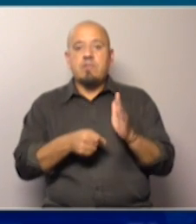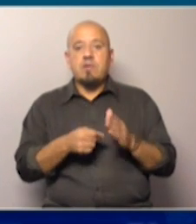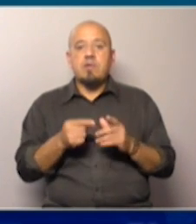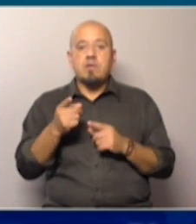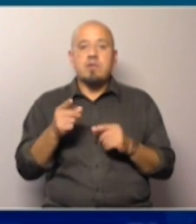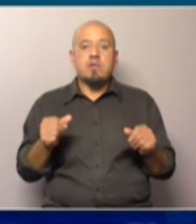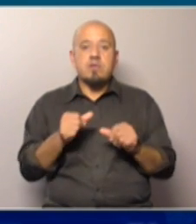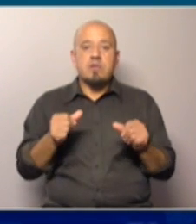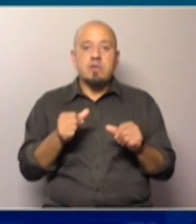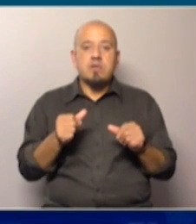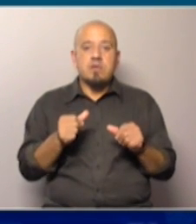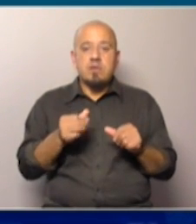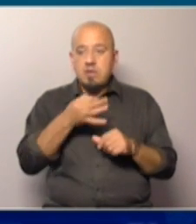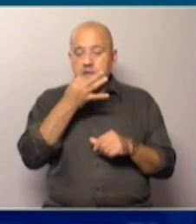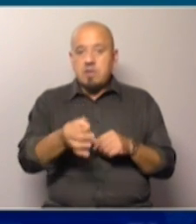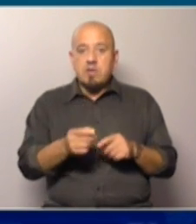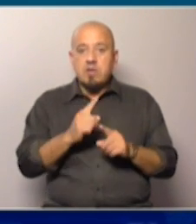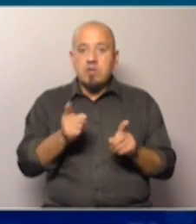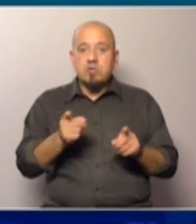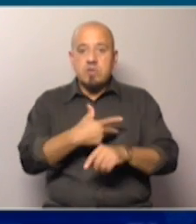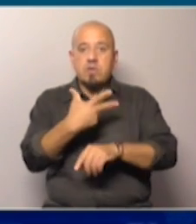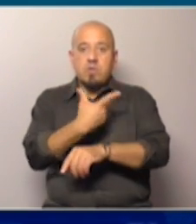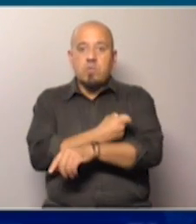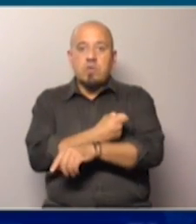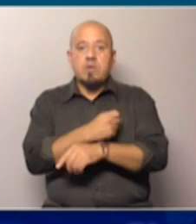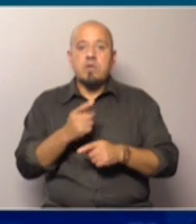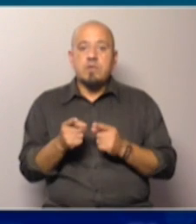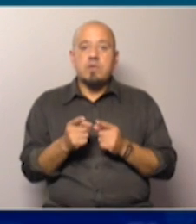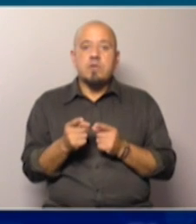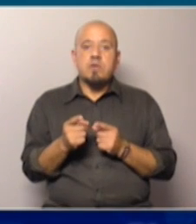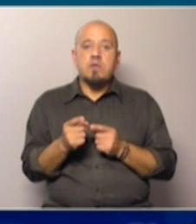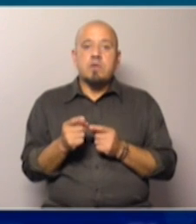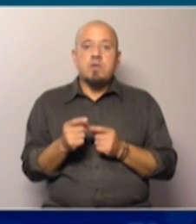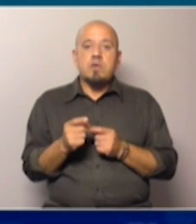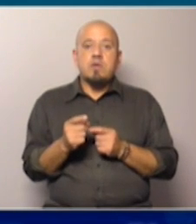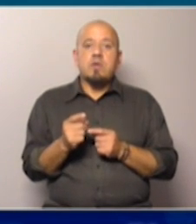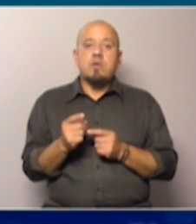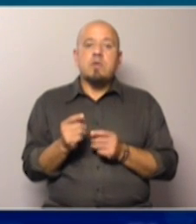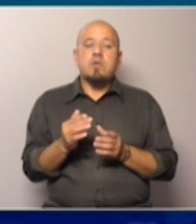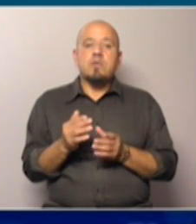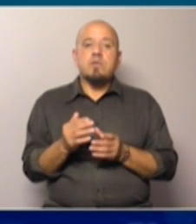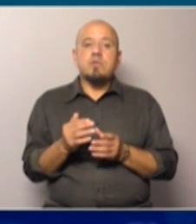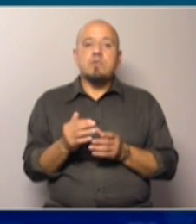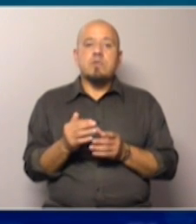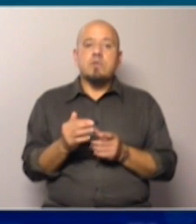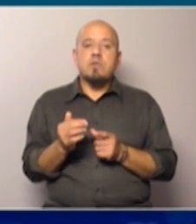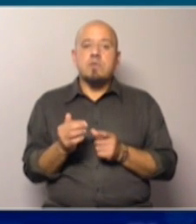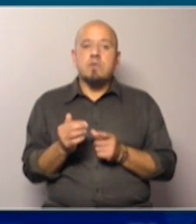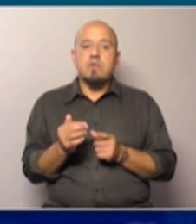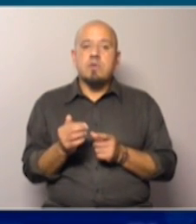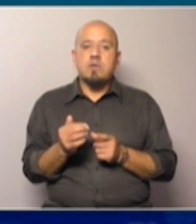hace? ¿Se le dice que no se la vacuna? Esa es una pregunta que nos tenemos que hacer, en primer lugar. En segundo